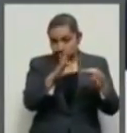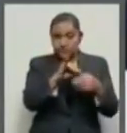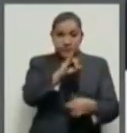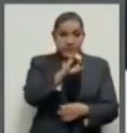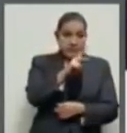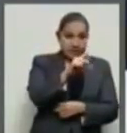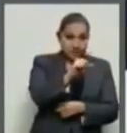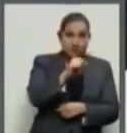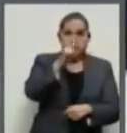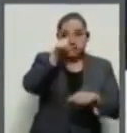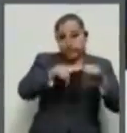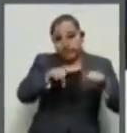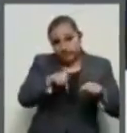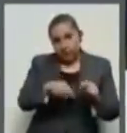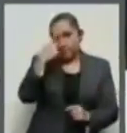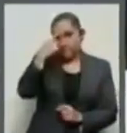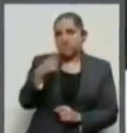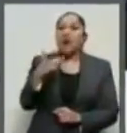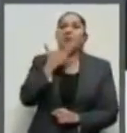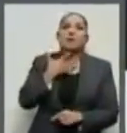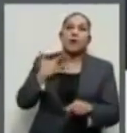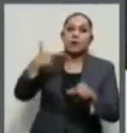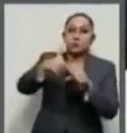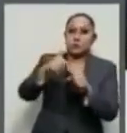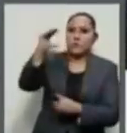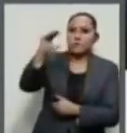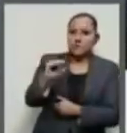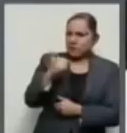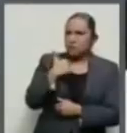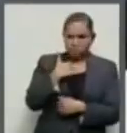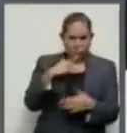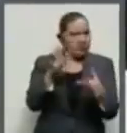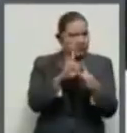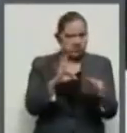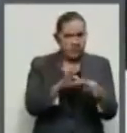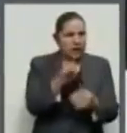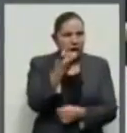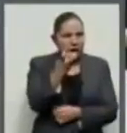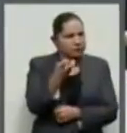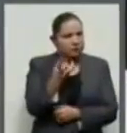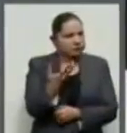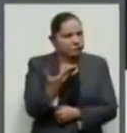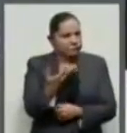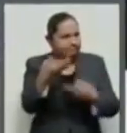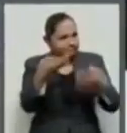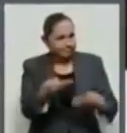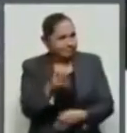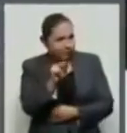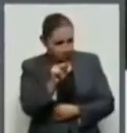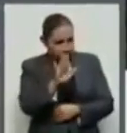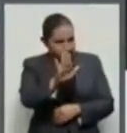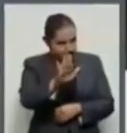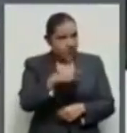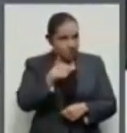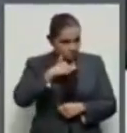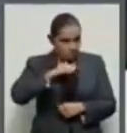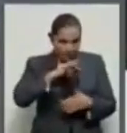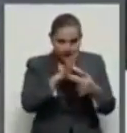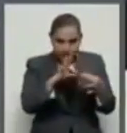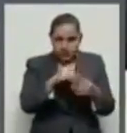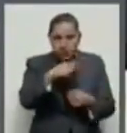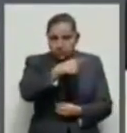bajar gasolinas. Les voy a recordar un poco el desastre que hicieron en el mercado de las